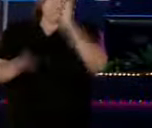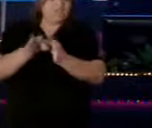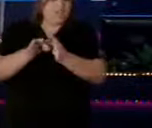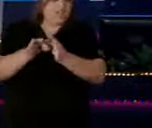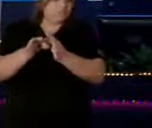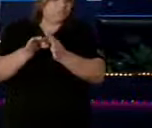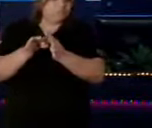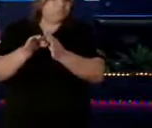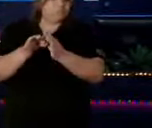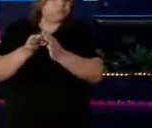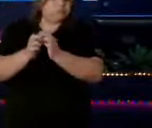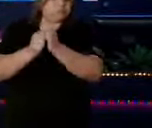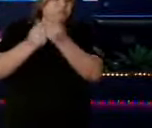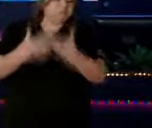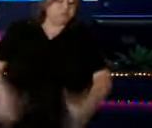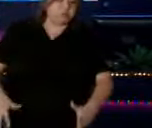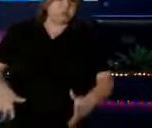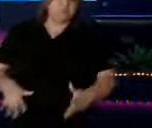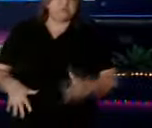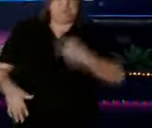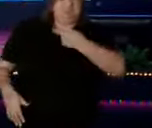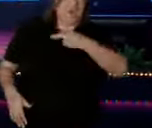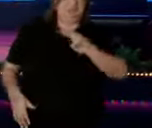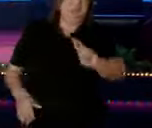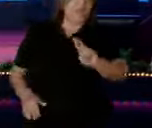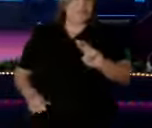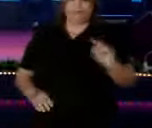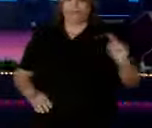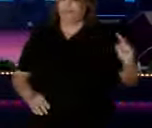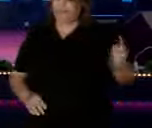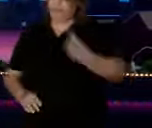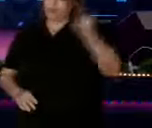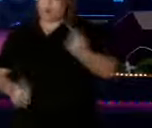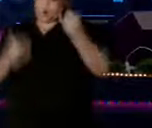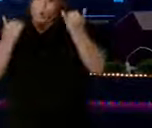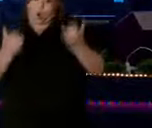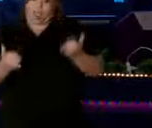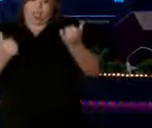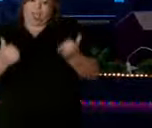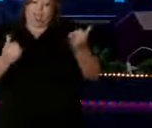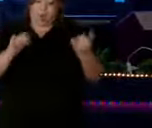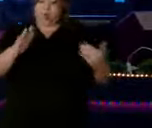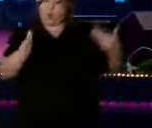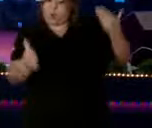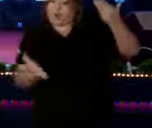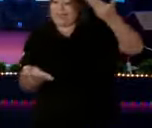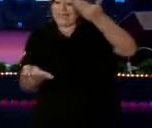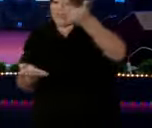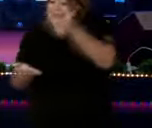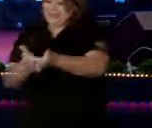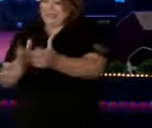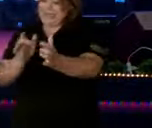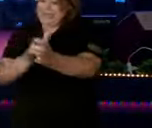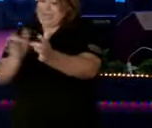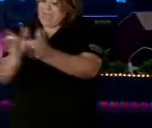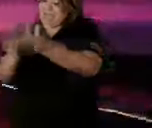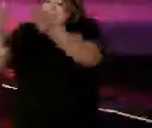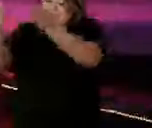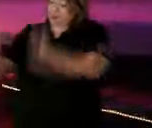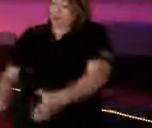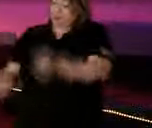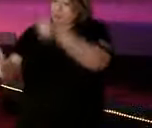habido religiosamente aquí. Ustedes solo tienen letra, pero ahora viene alguien que va a activar algo que no es solo letra.